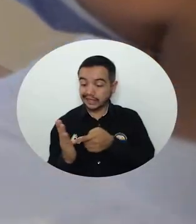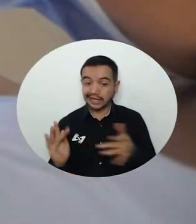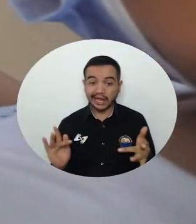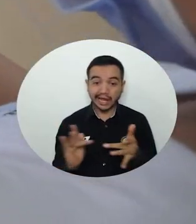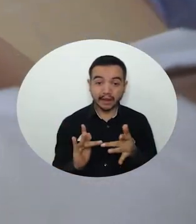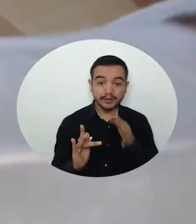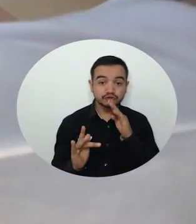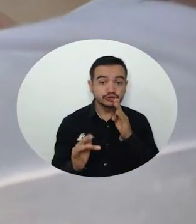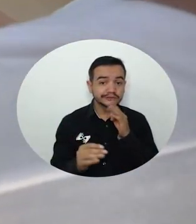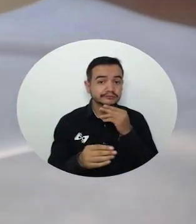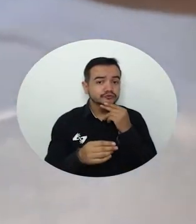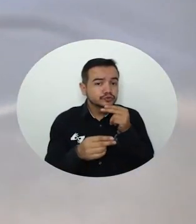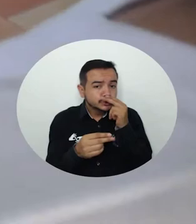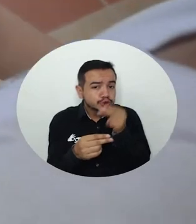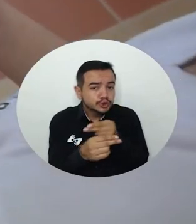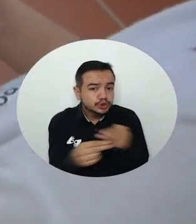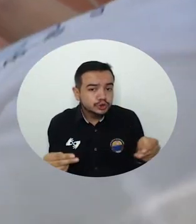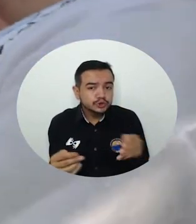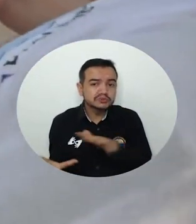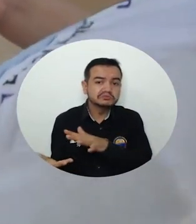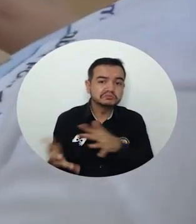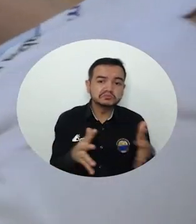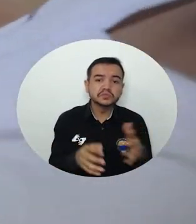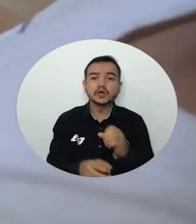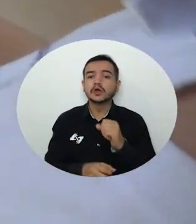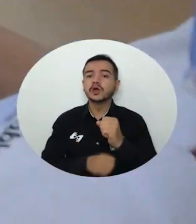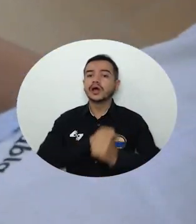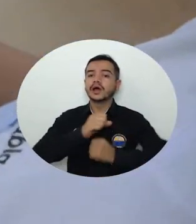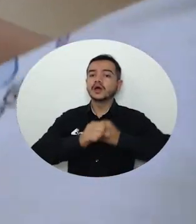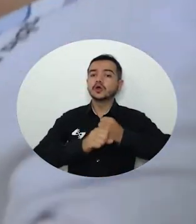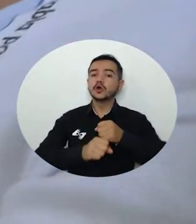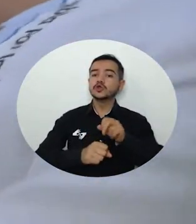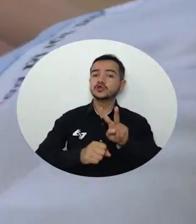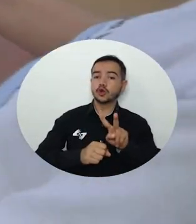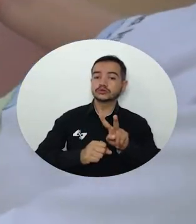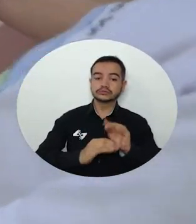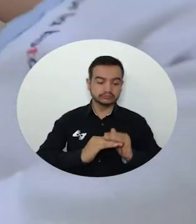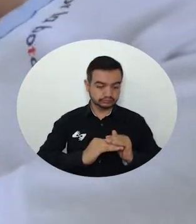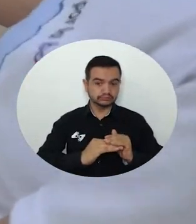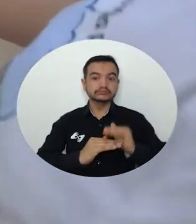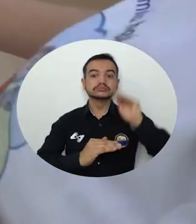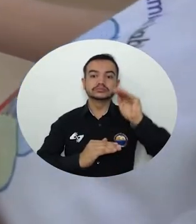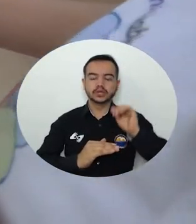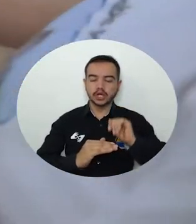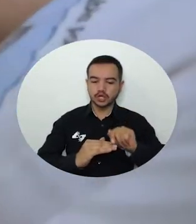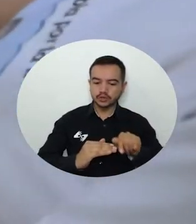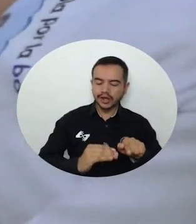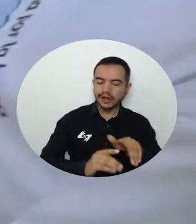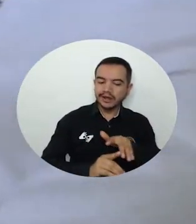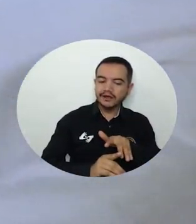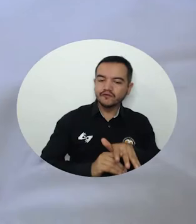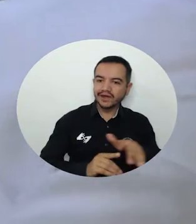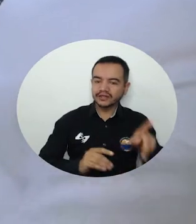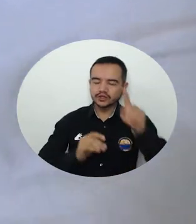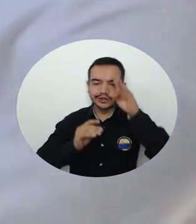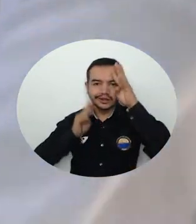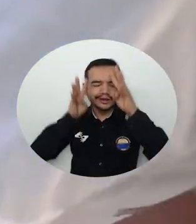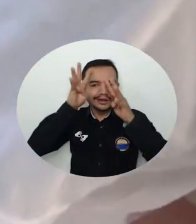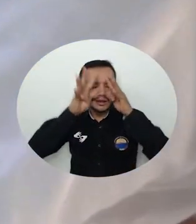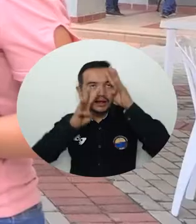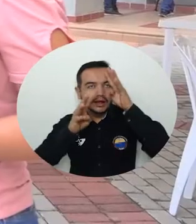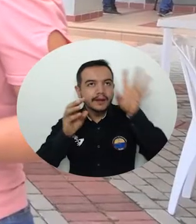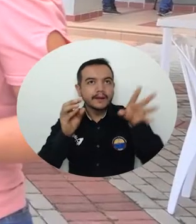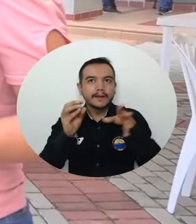más pequeños de la casa a partir de los 2 años. Estimula su imaginación y su capacidad